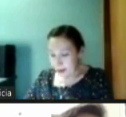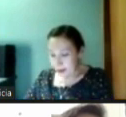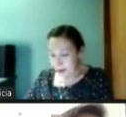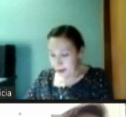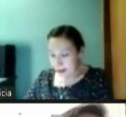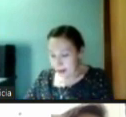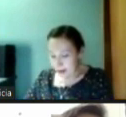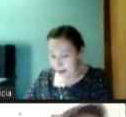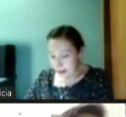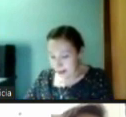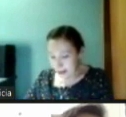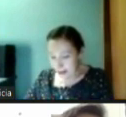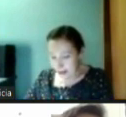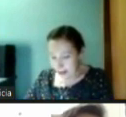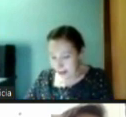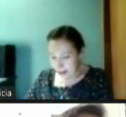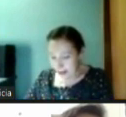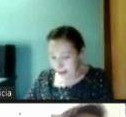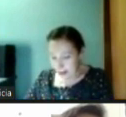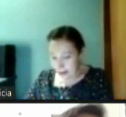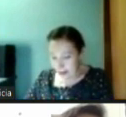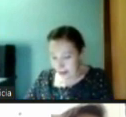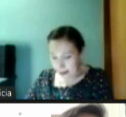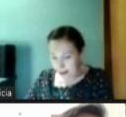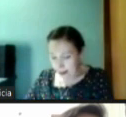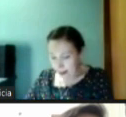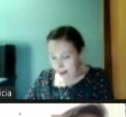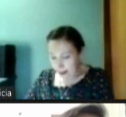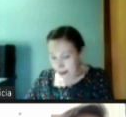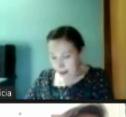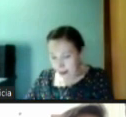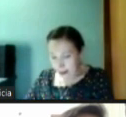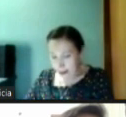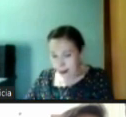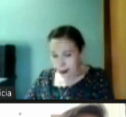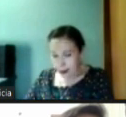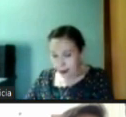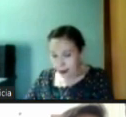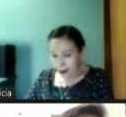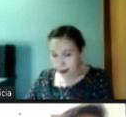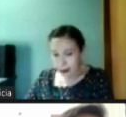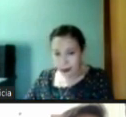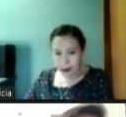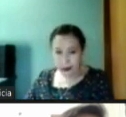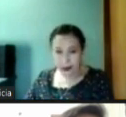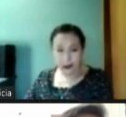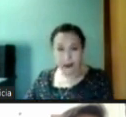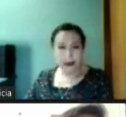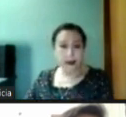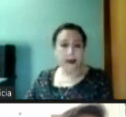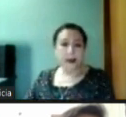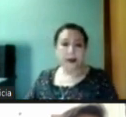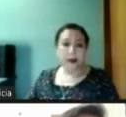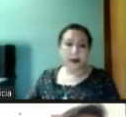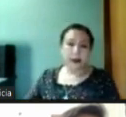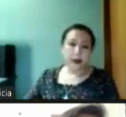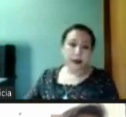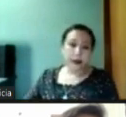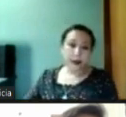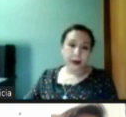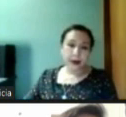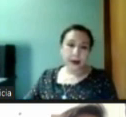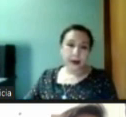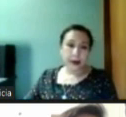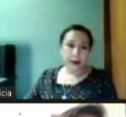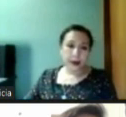Segundo, notifíquese el presente acuerdo para todos los efectos legales a que diere lugar. Firma el regidor José Ubaldo Solís. Es